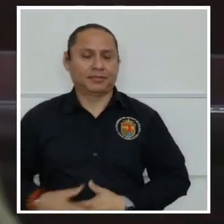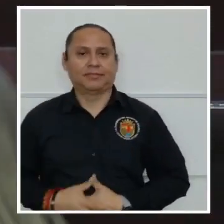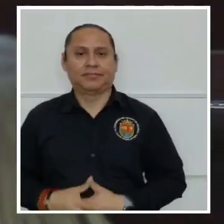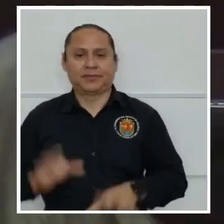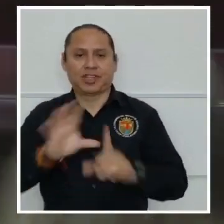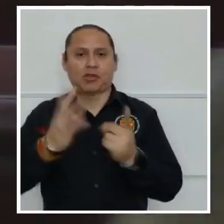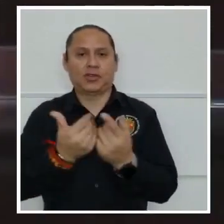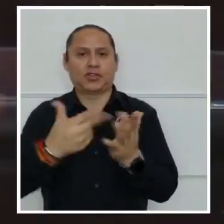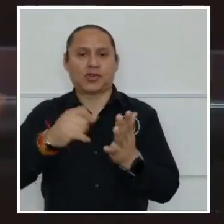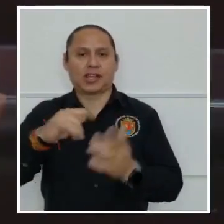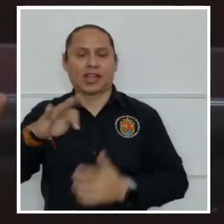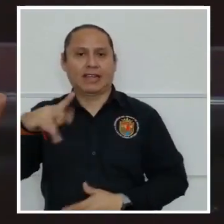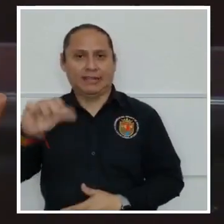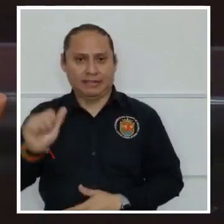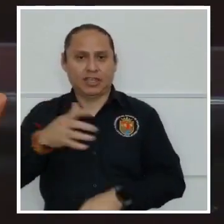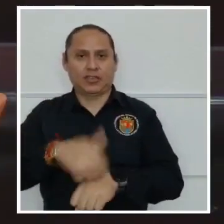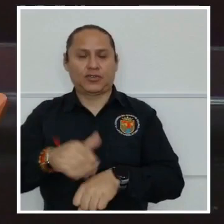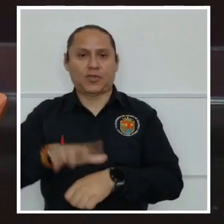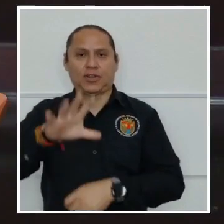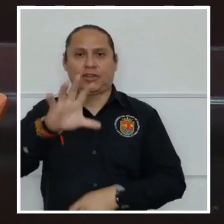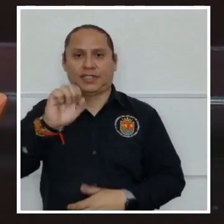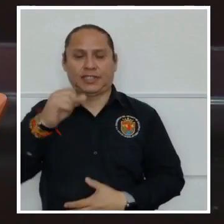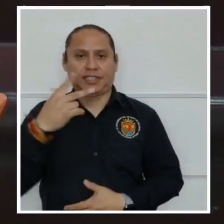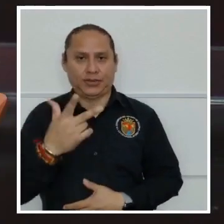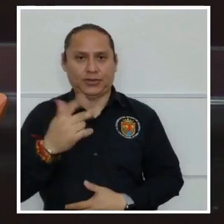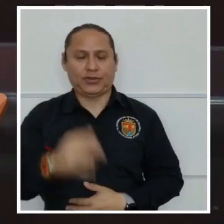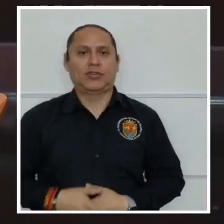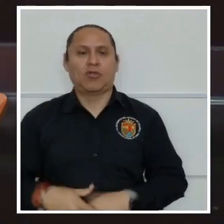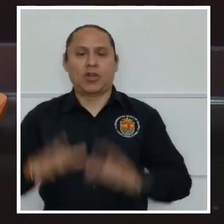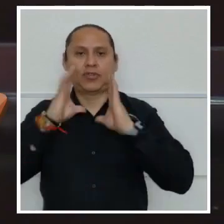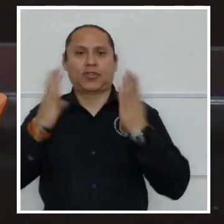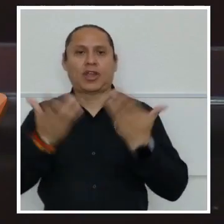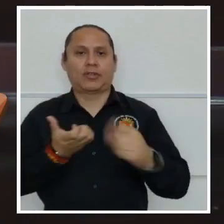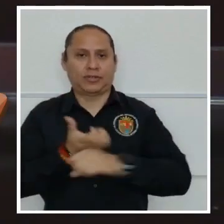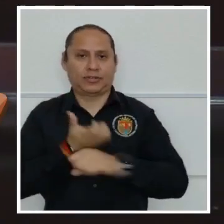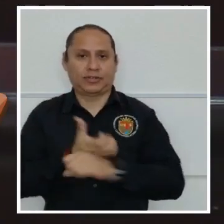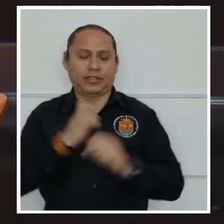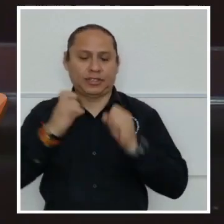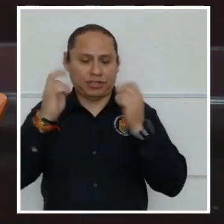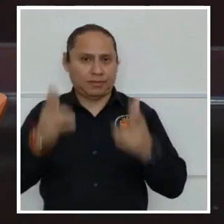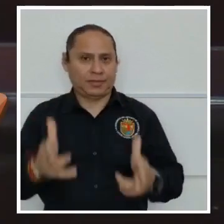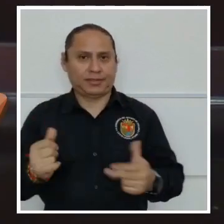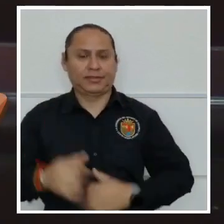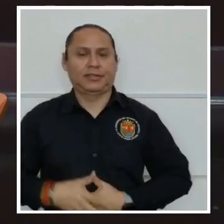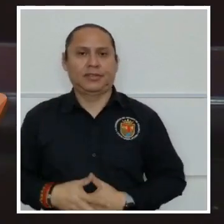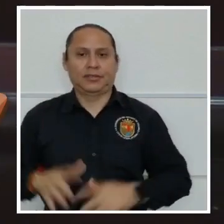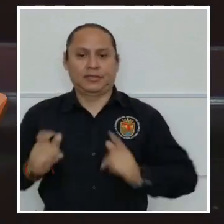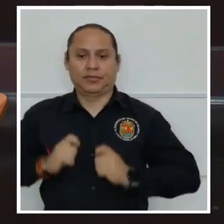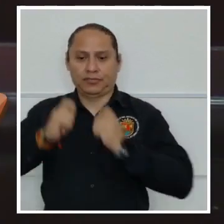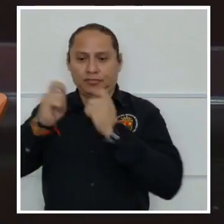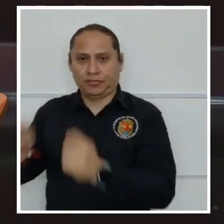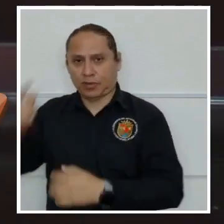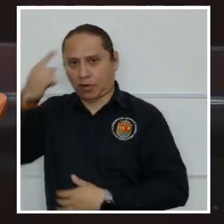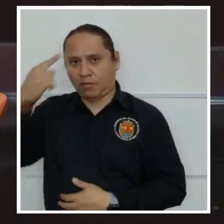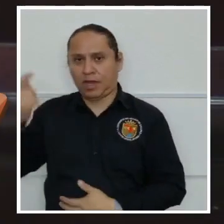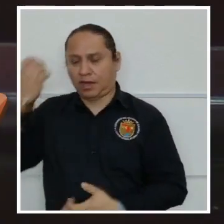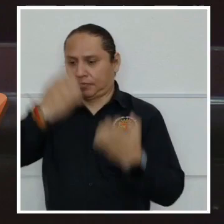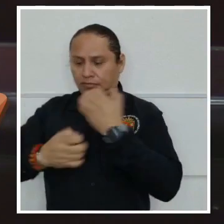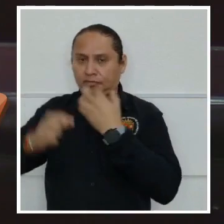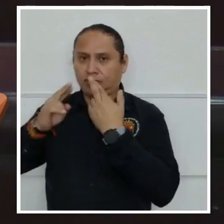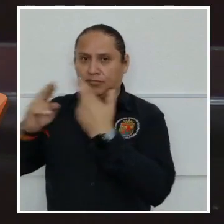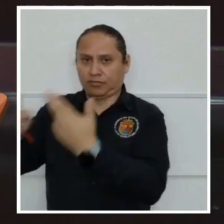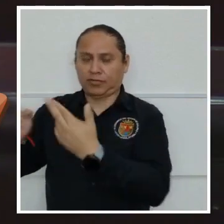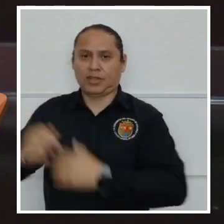A la Comisión de Hacienda de la 68ª Legislatura del Congreso del Estado de Chiapas le fue turnado para su estudio